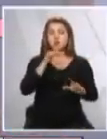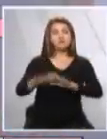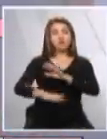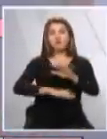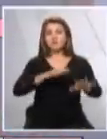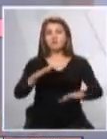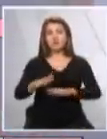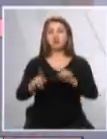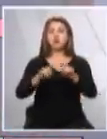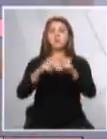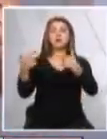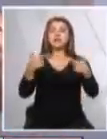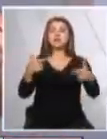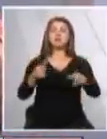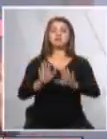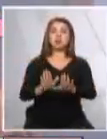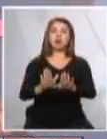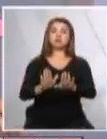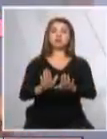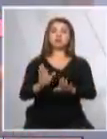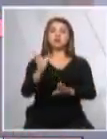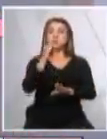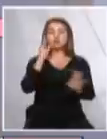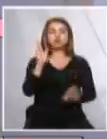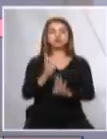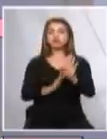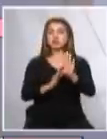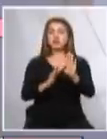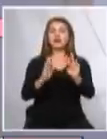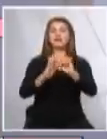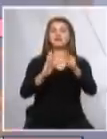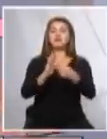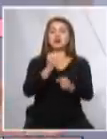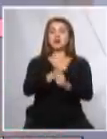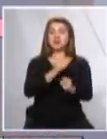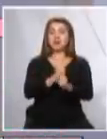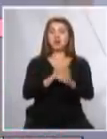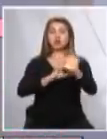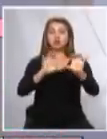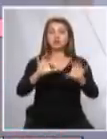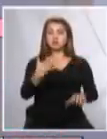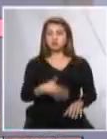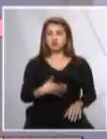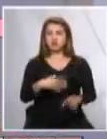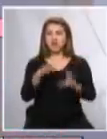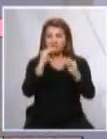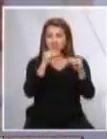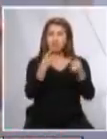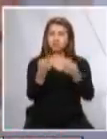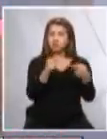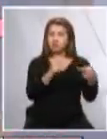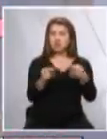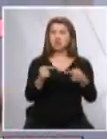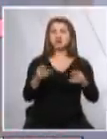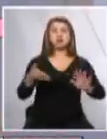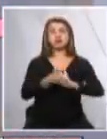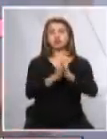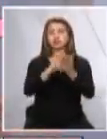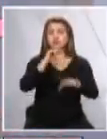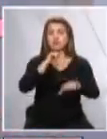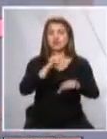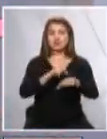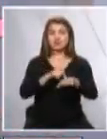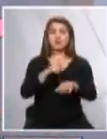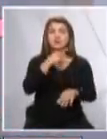más bien paralizada. No estamos discutiendo de reforma laboral, no estamos discutiendo de cosas sustantivas, estamos más bien... Estamos todo el rato en este